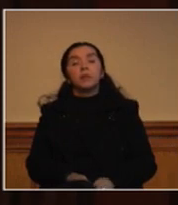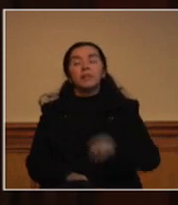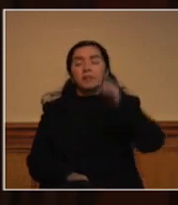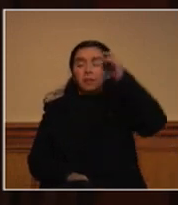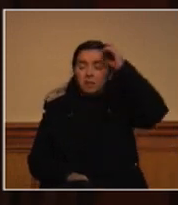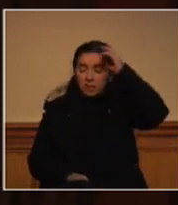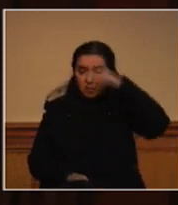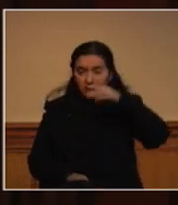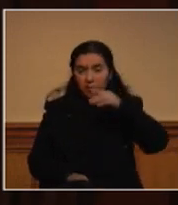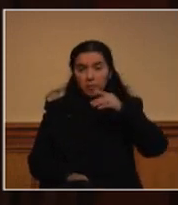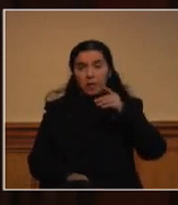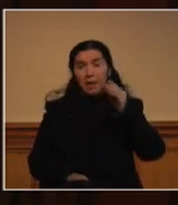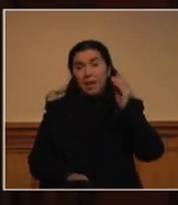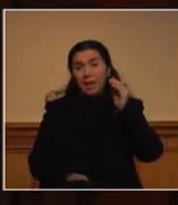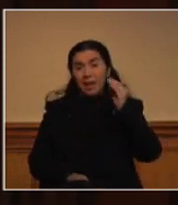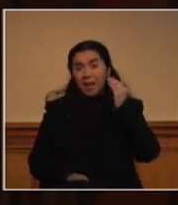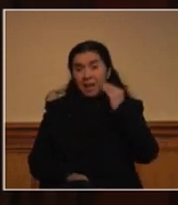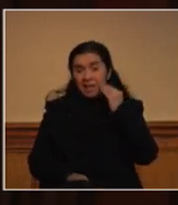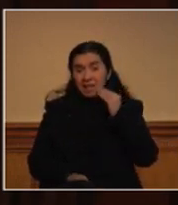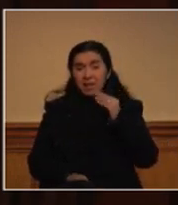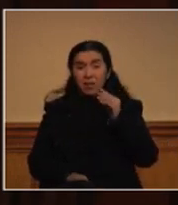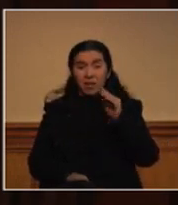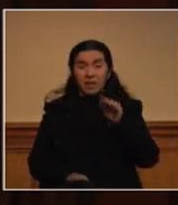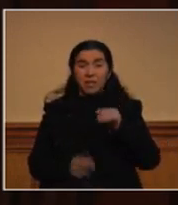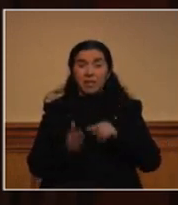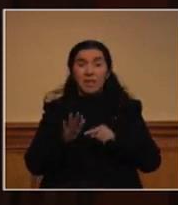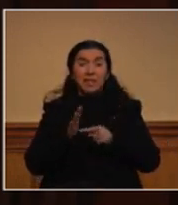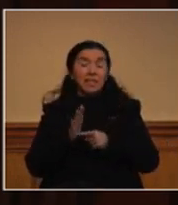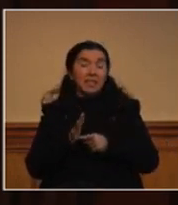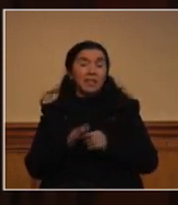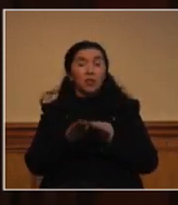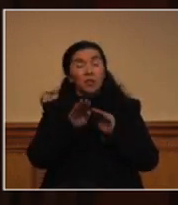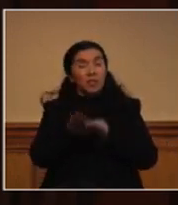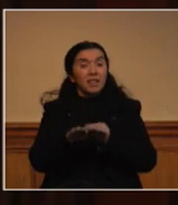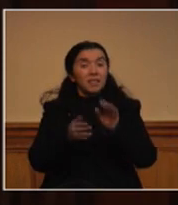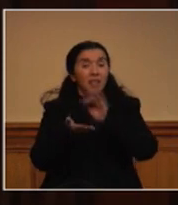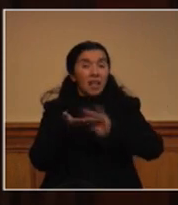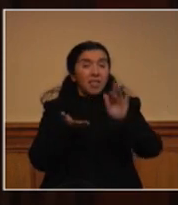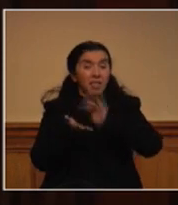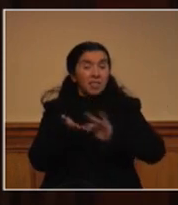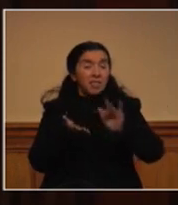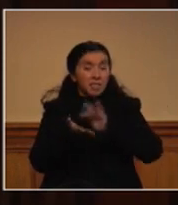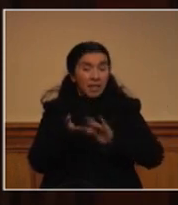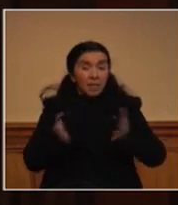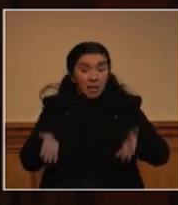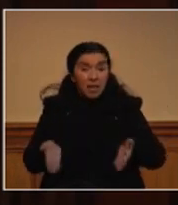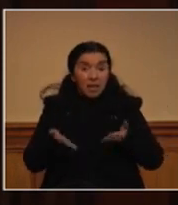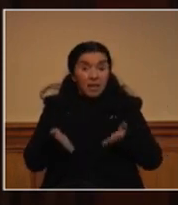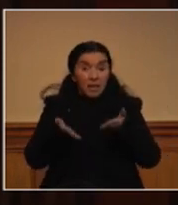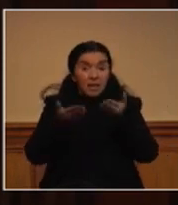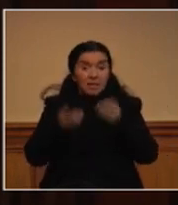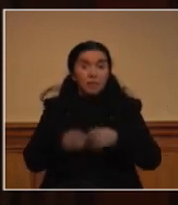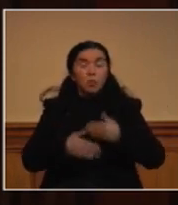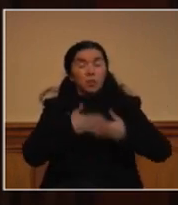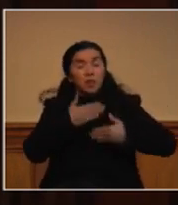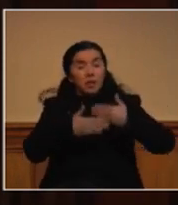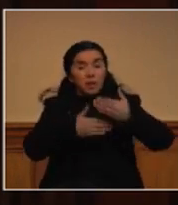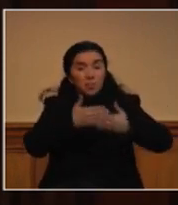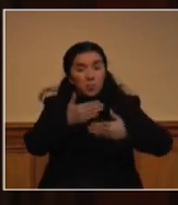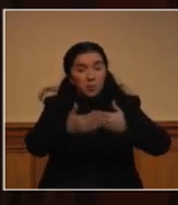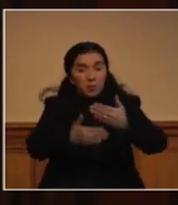sabemos que para niños que tienen dificultad acceder a una tablet, ya no acceder al ordenador, que hasta ahora, durante todos estos años